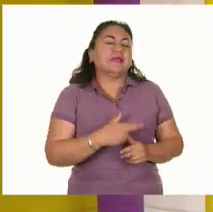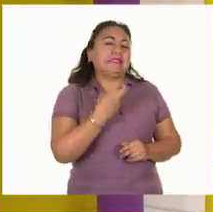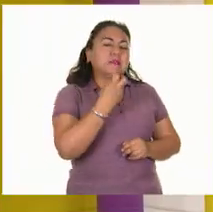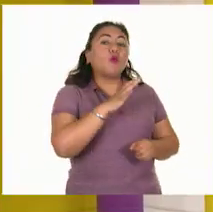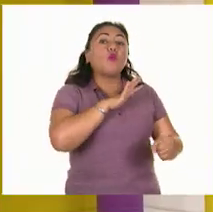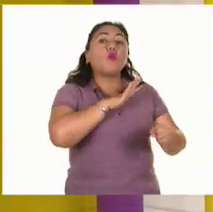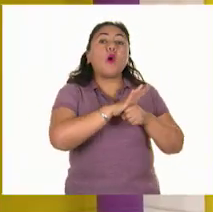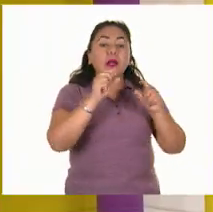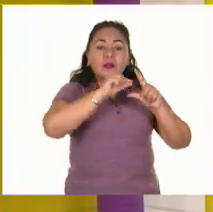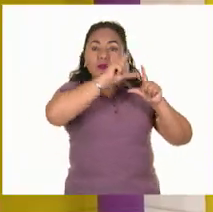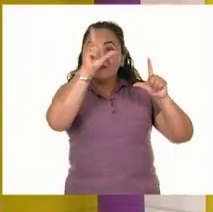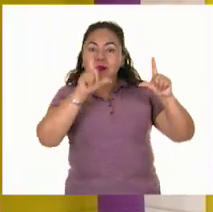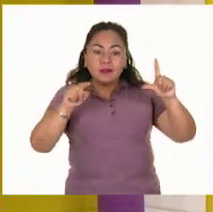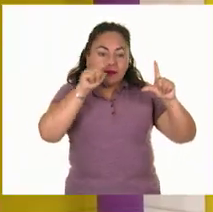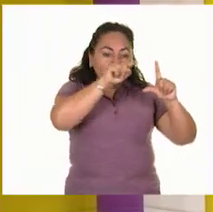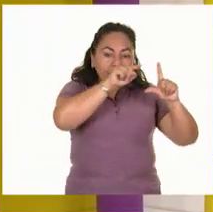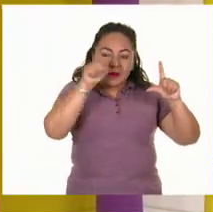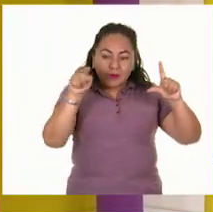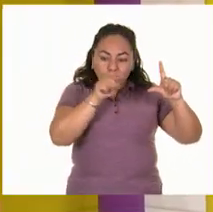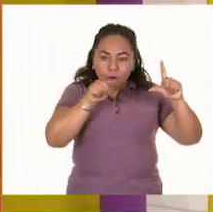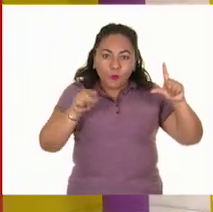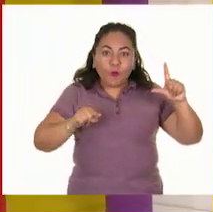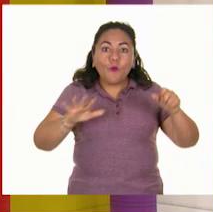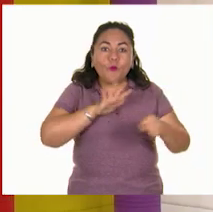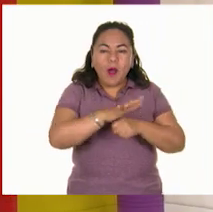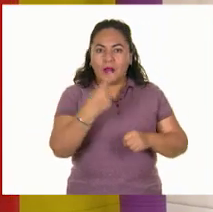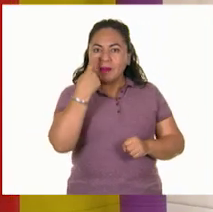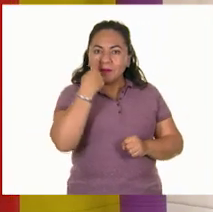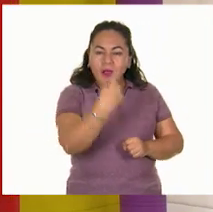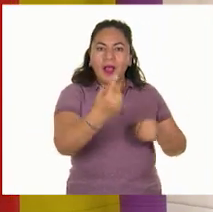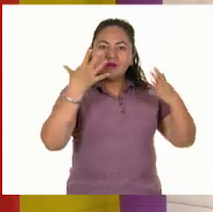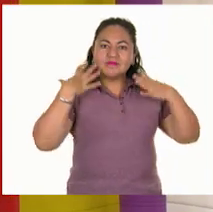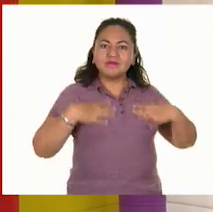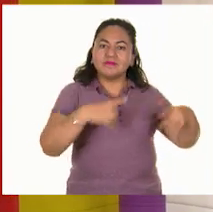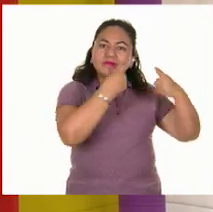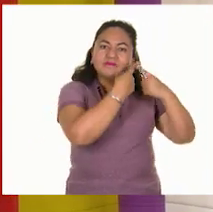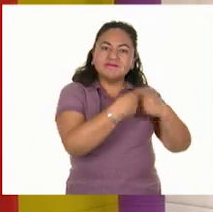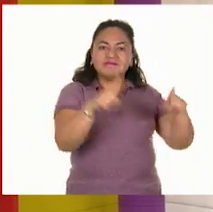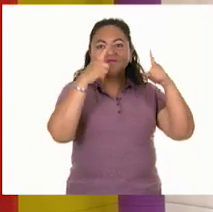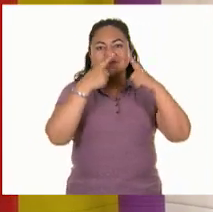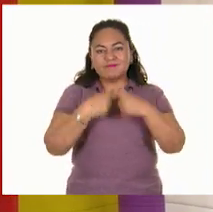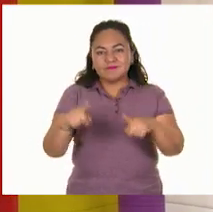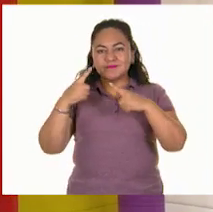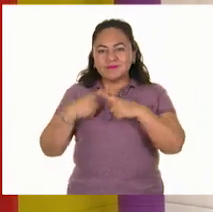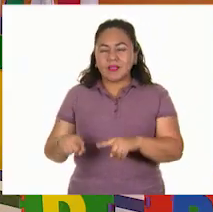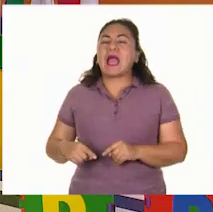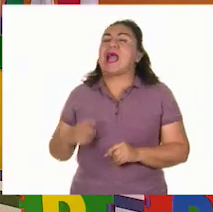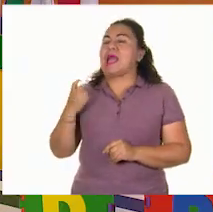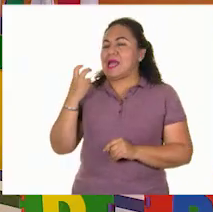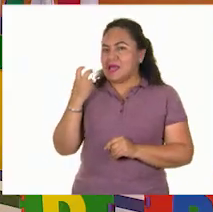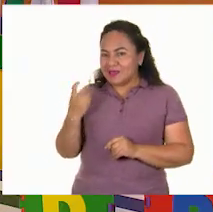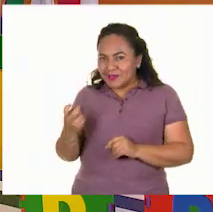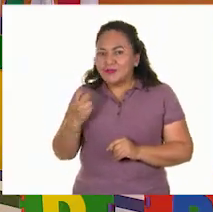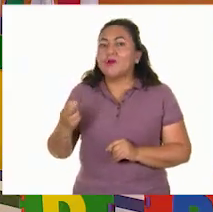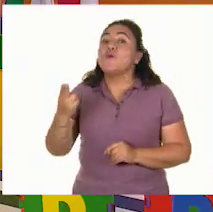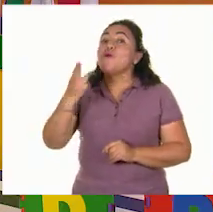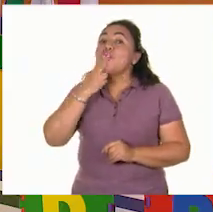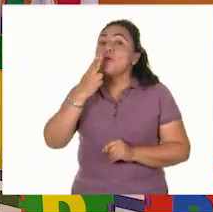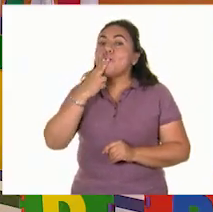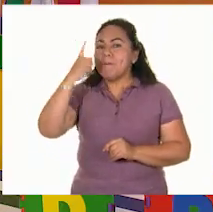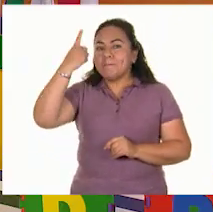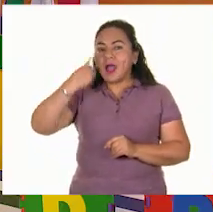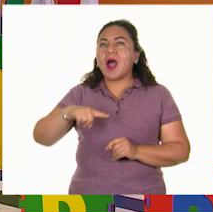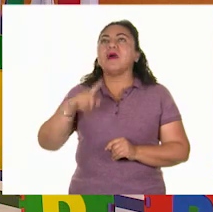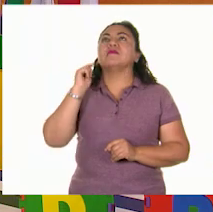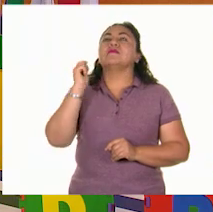región donde te encuentres, también verás vestuarios distintos. Exactamente, que se utilizan para